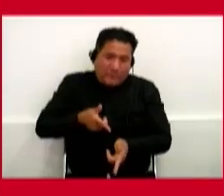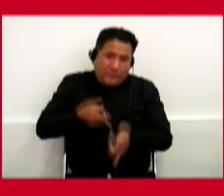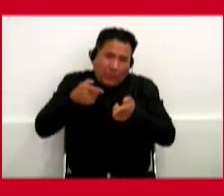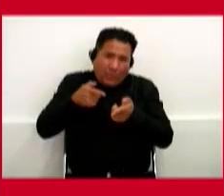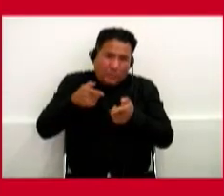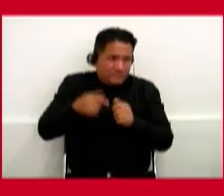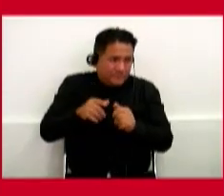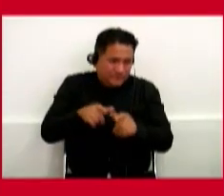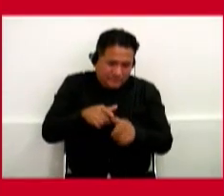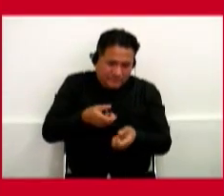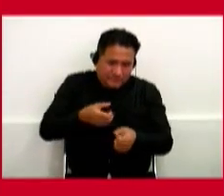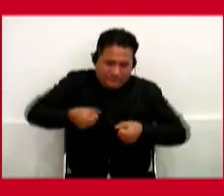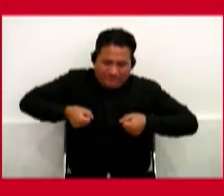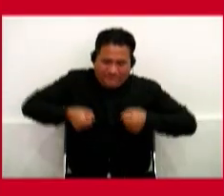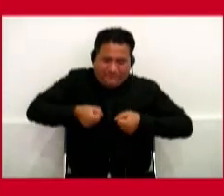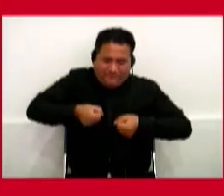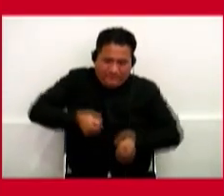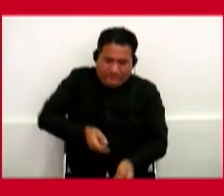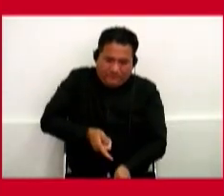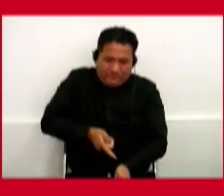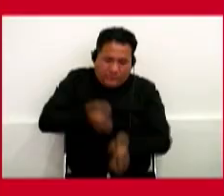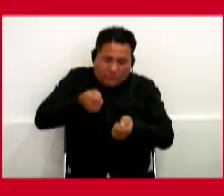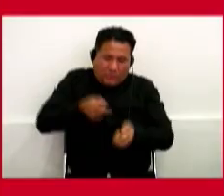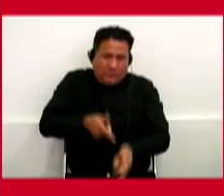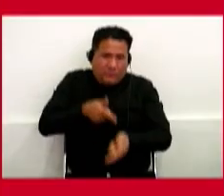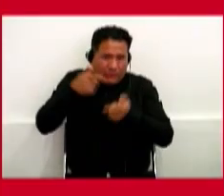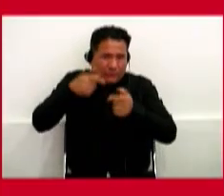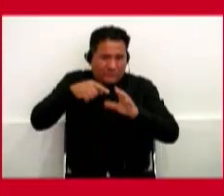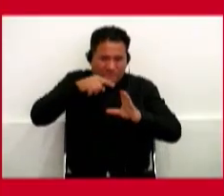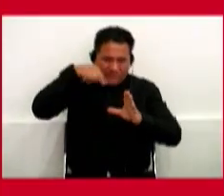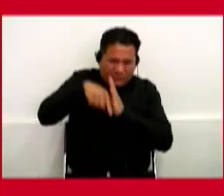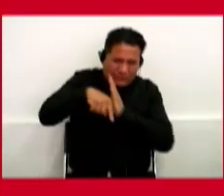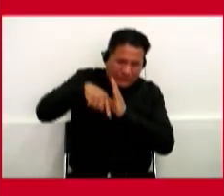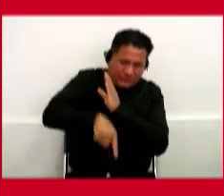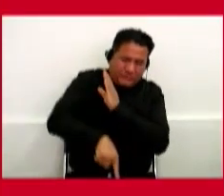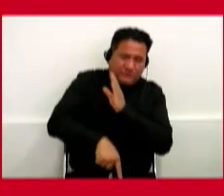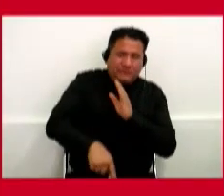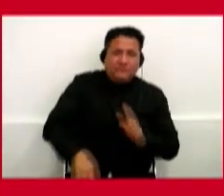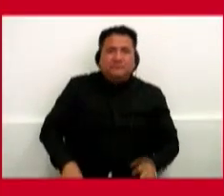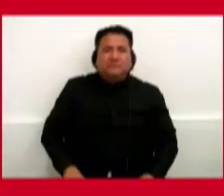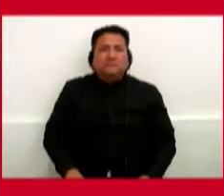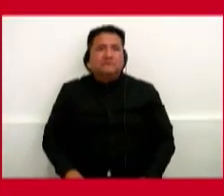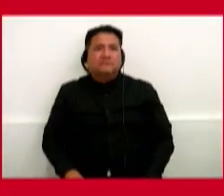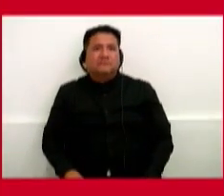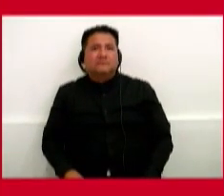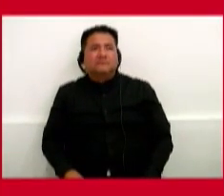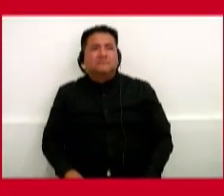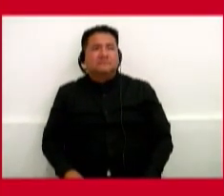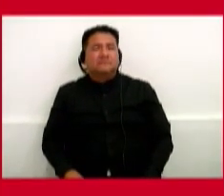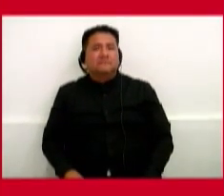mixta, combinando detonadores electrónicos y no eléctricos en Minera Condestable.